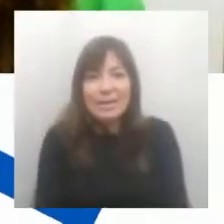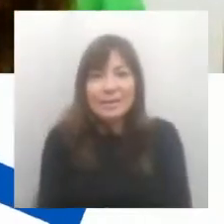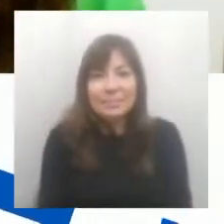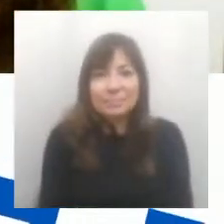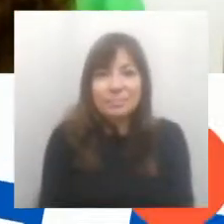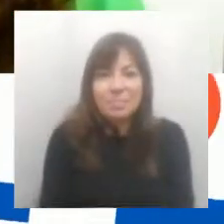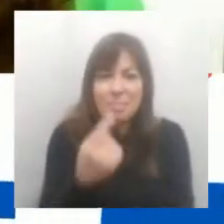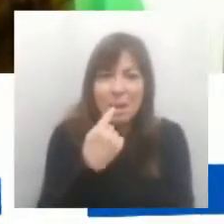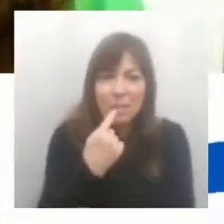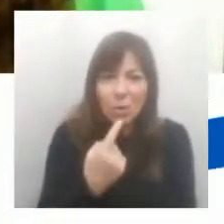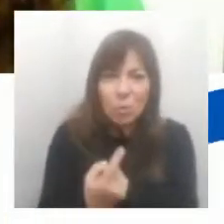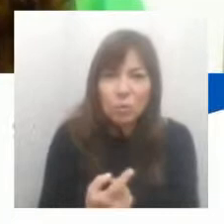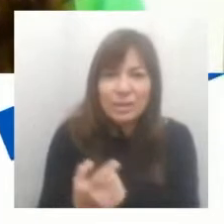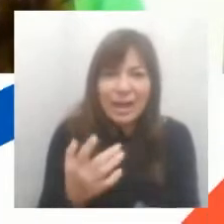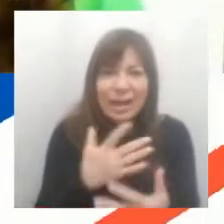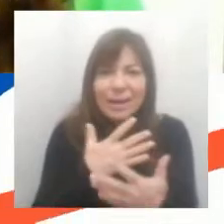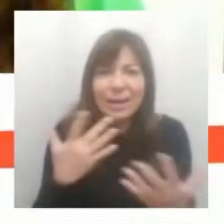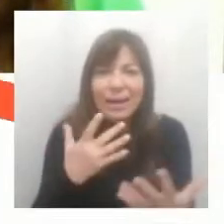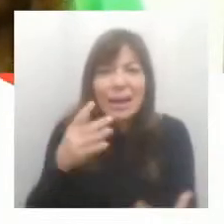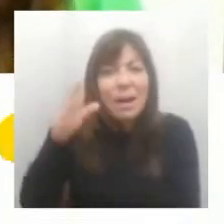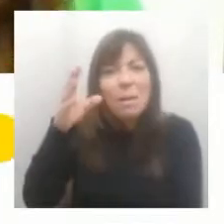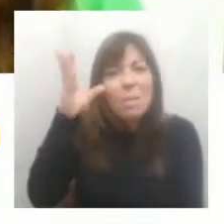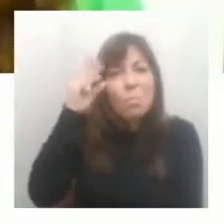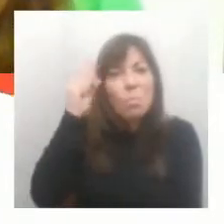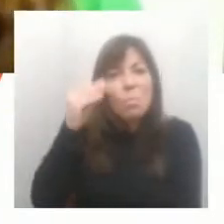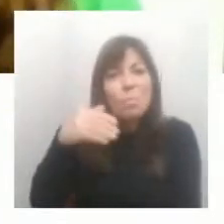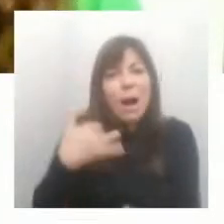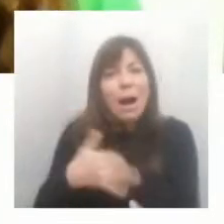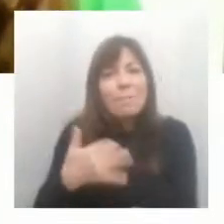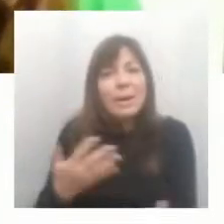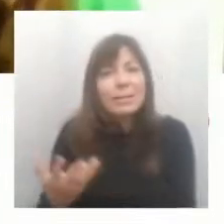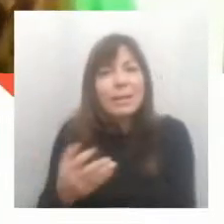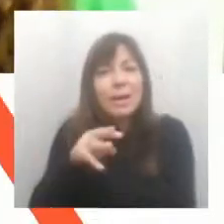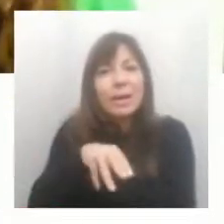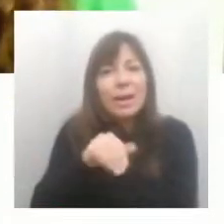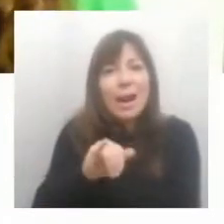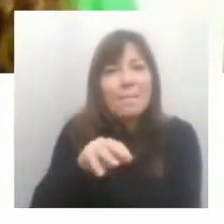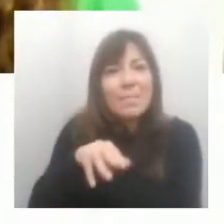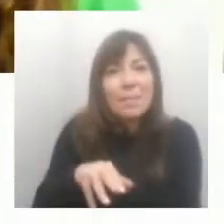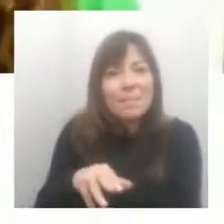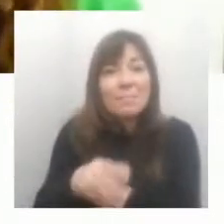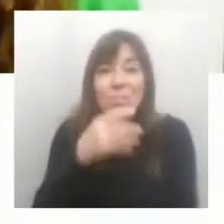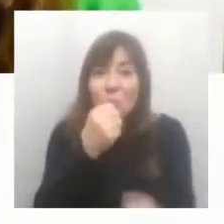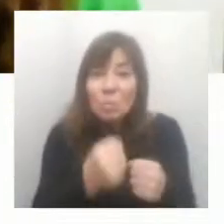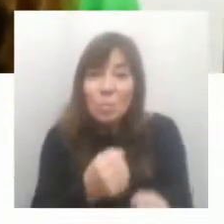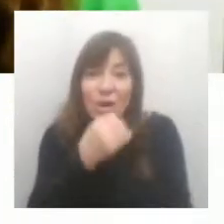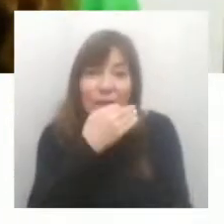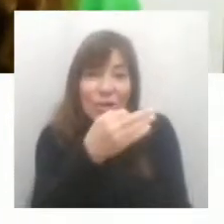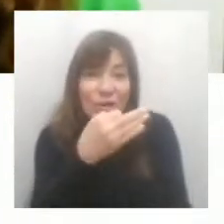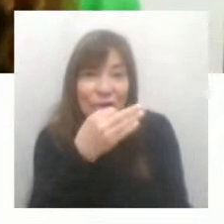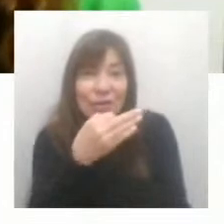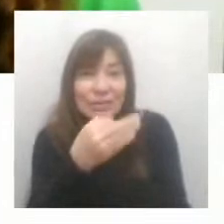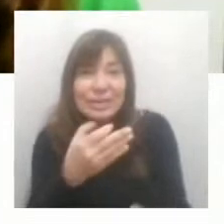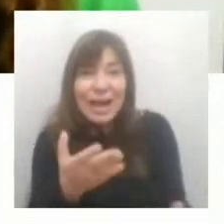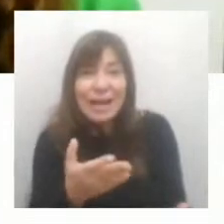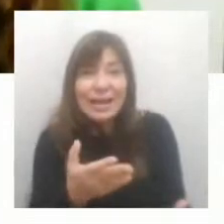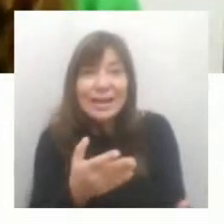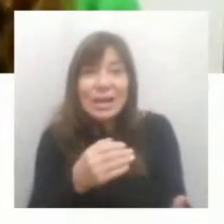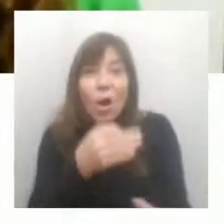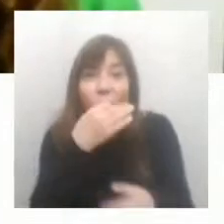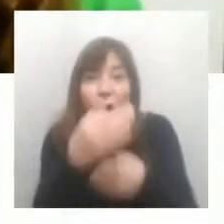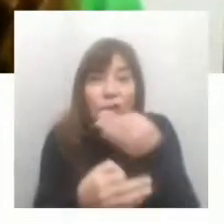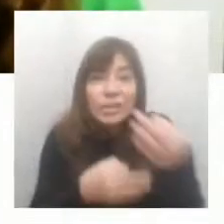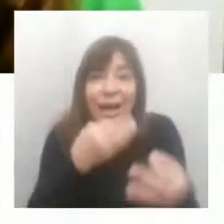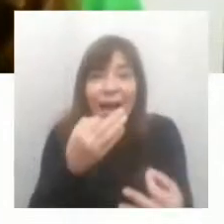me dicen, ¿qué se aprende, qué podemos aprender en el MIM? Bueno, les puedo contar de que el MIM lo que busca es contar un poco